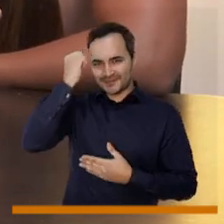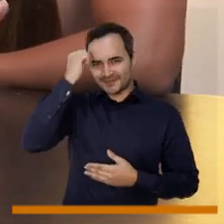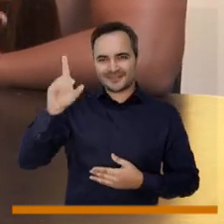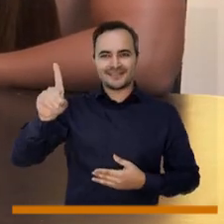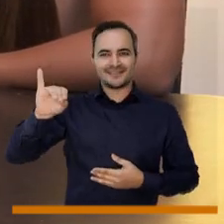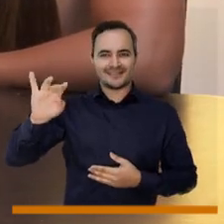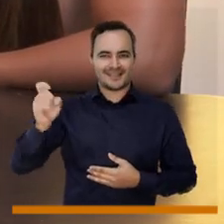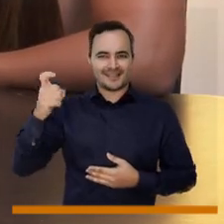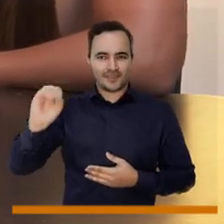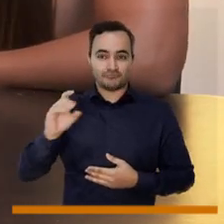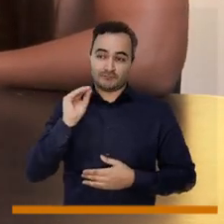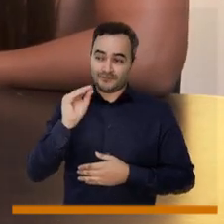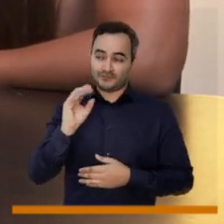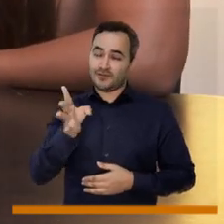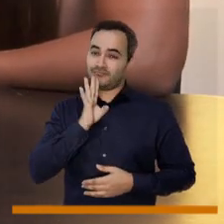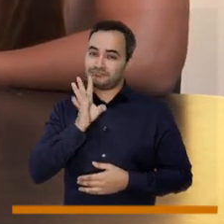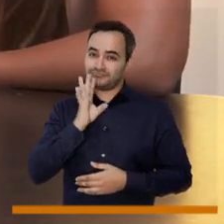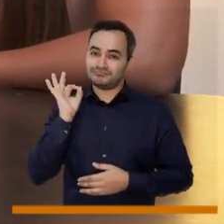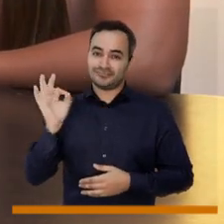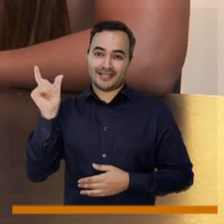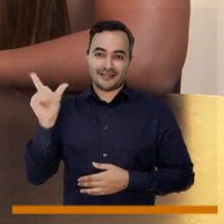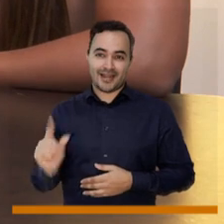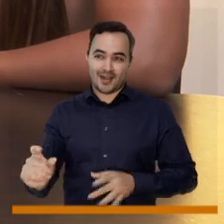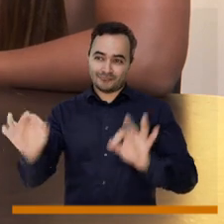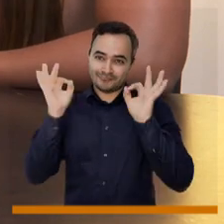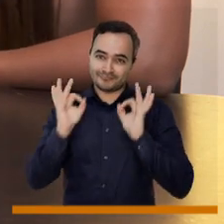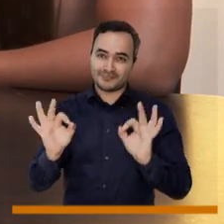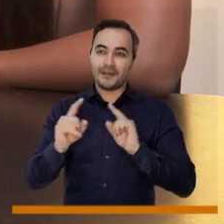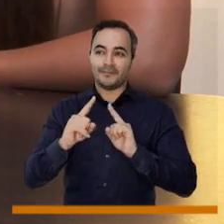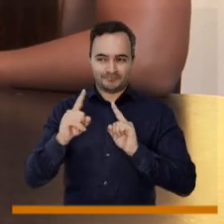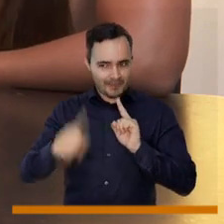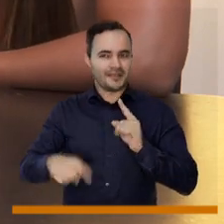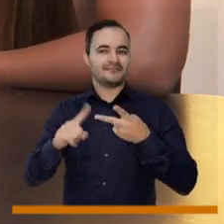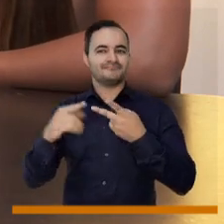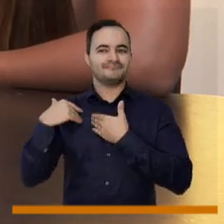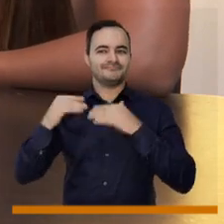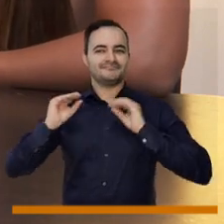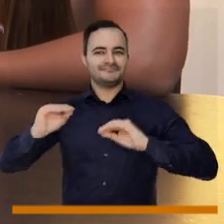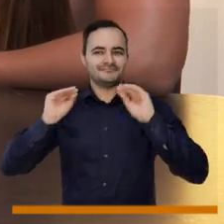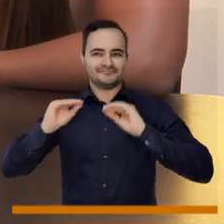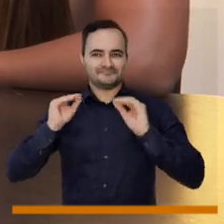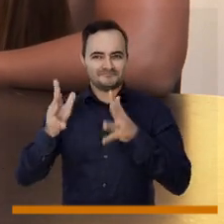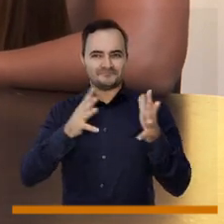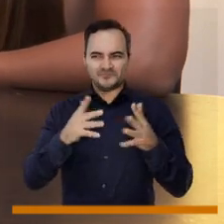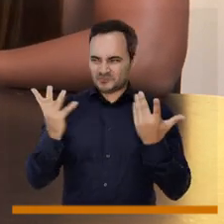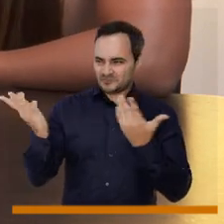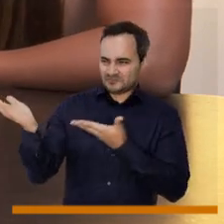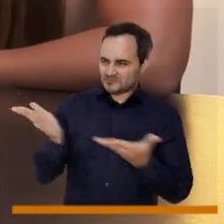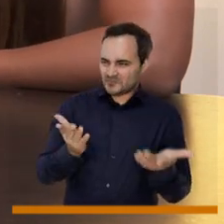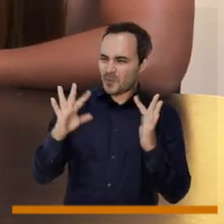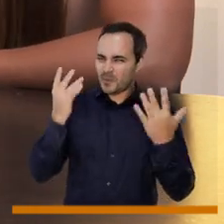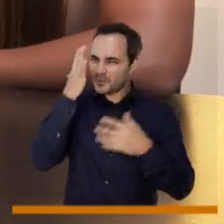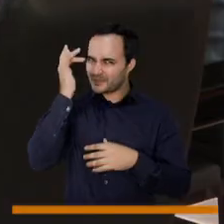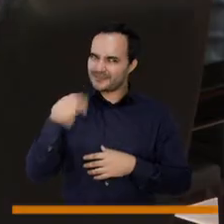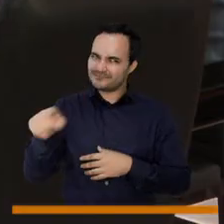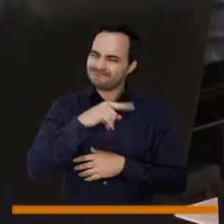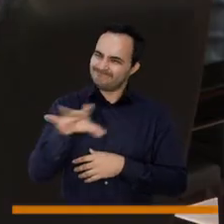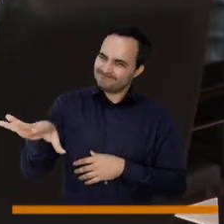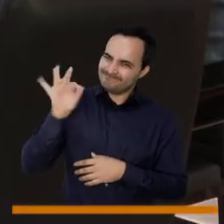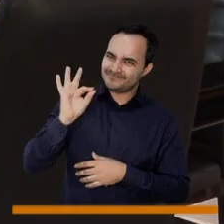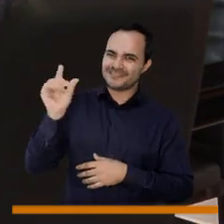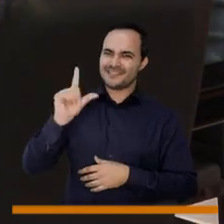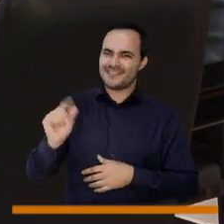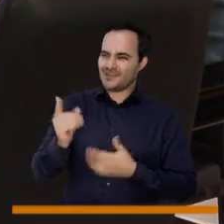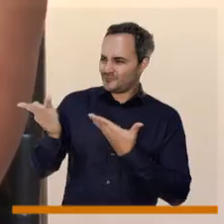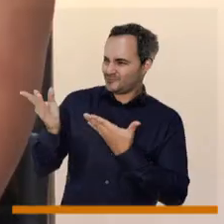Díez, que aparte de saberlo muy bien, lo enseña. Bienvenido, profe, y cuéntenos por qué el italiano. Mafe,